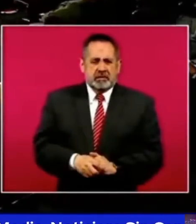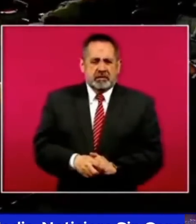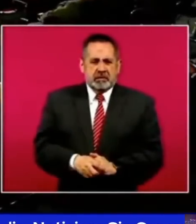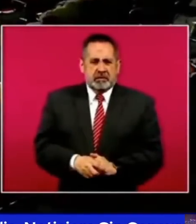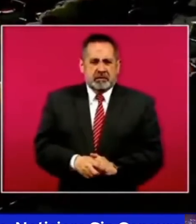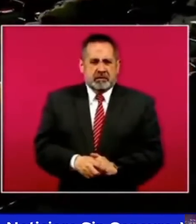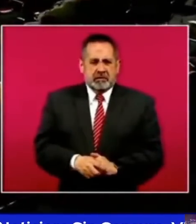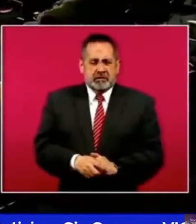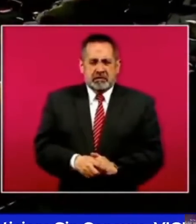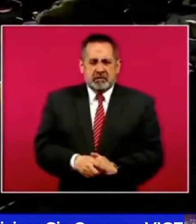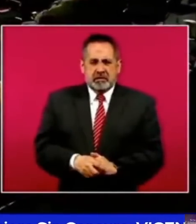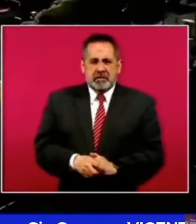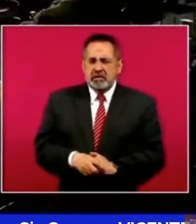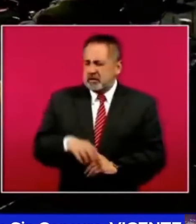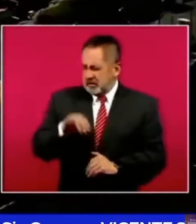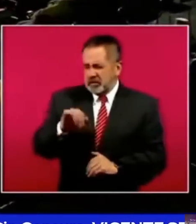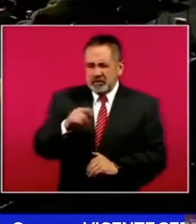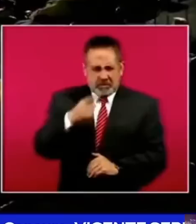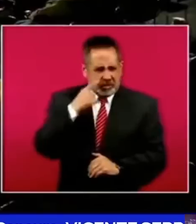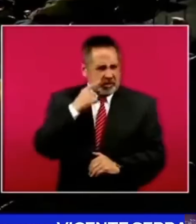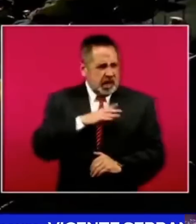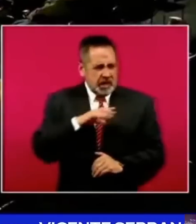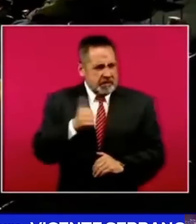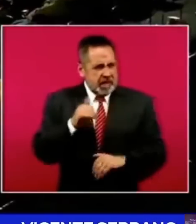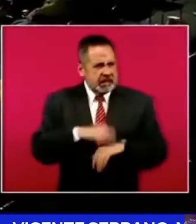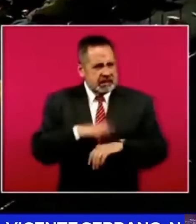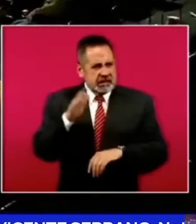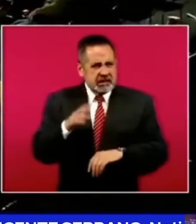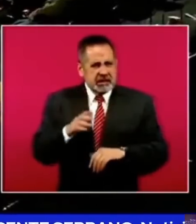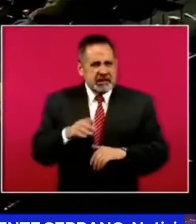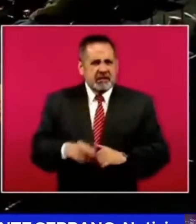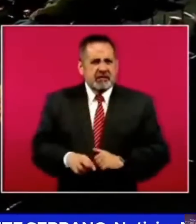Sí, pero otros